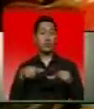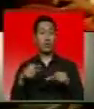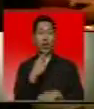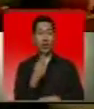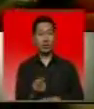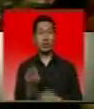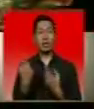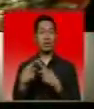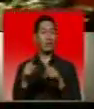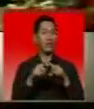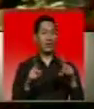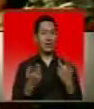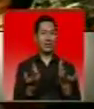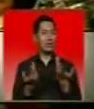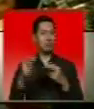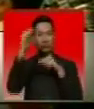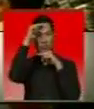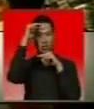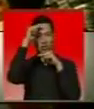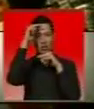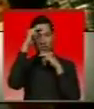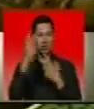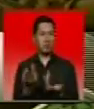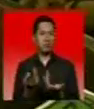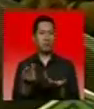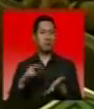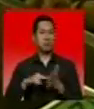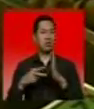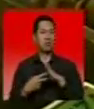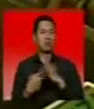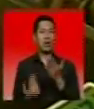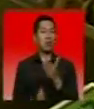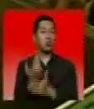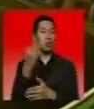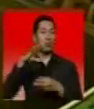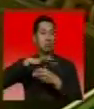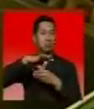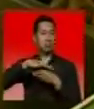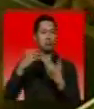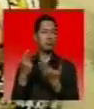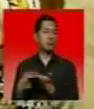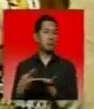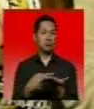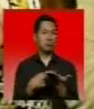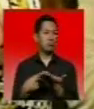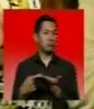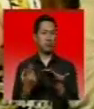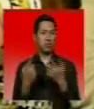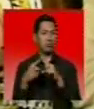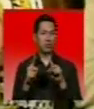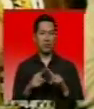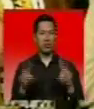últimas novedades presentadas en torno al acercamiento de las nuevas elecciones.